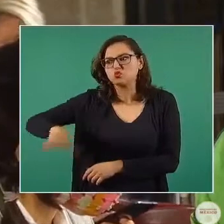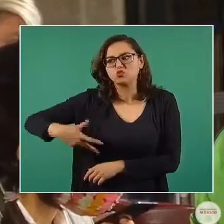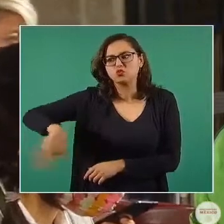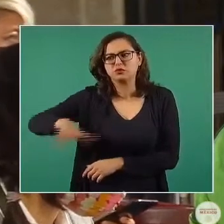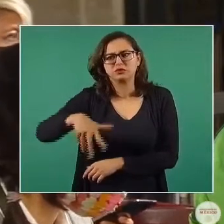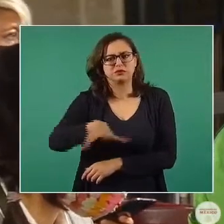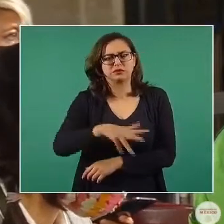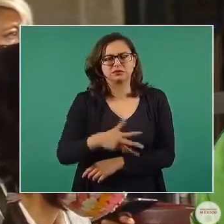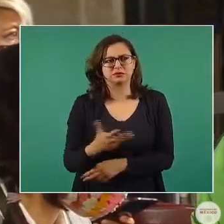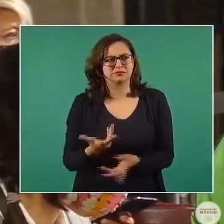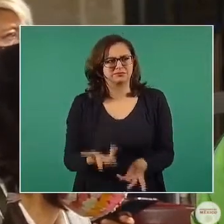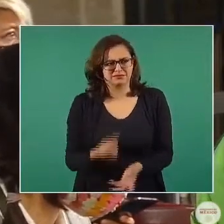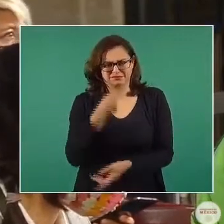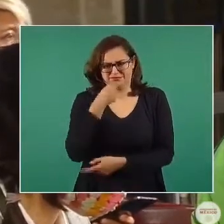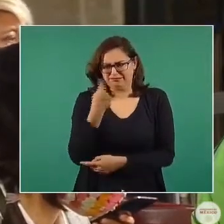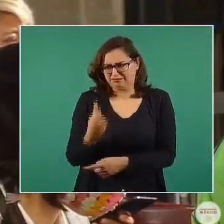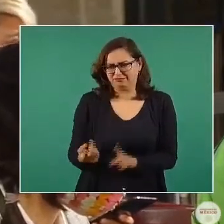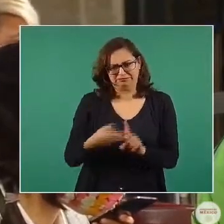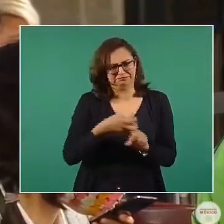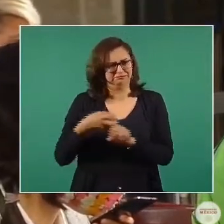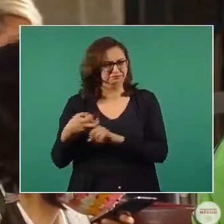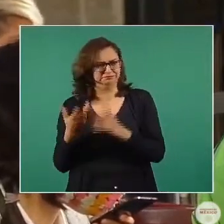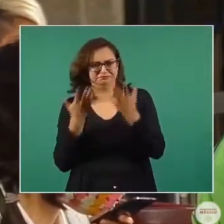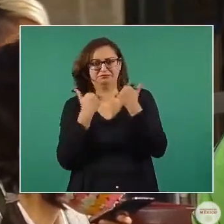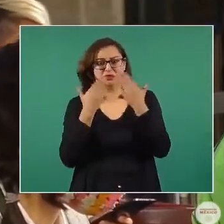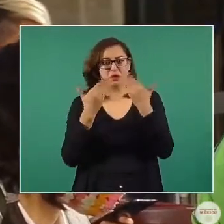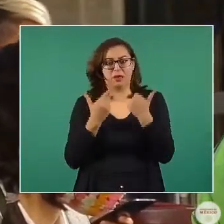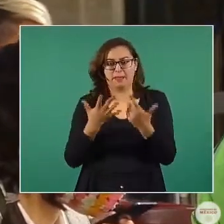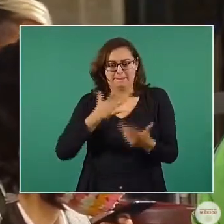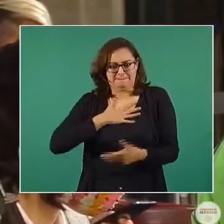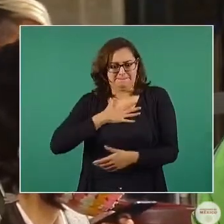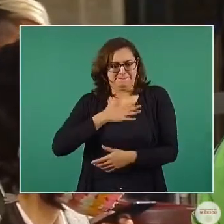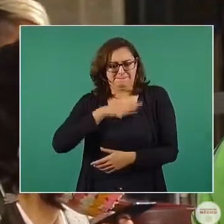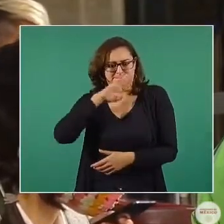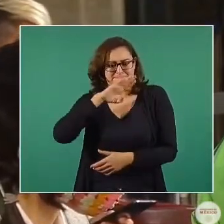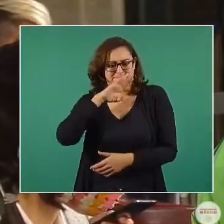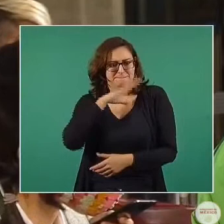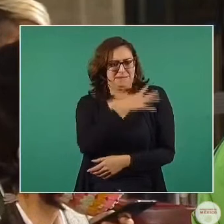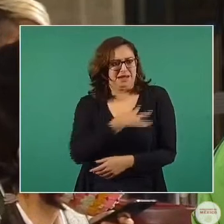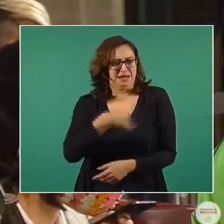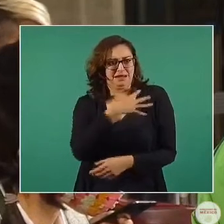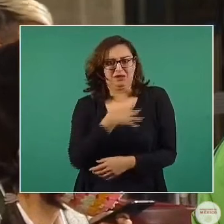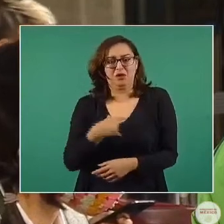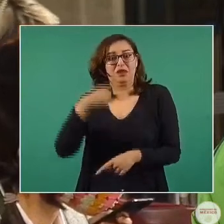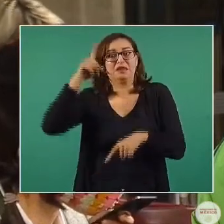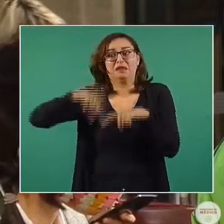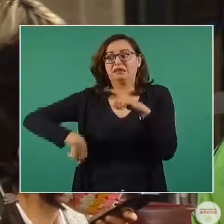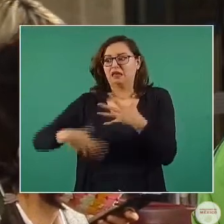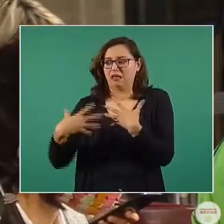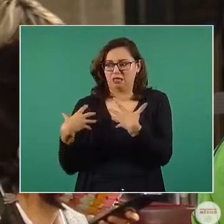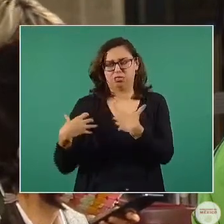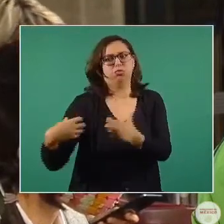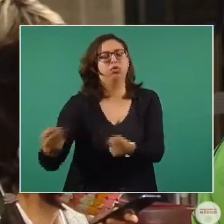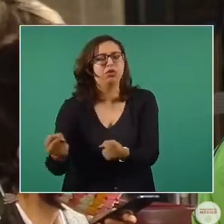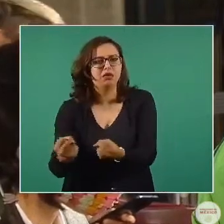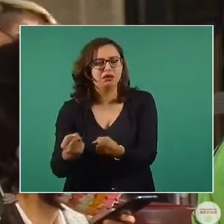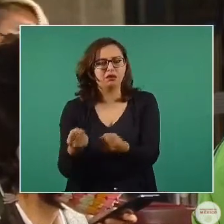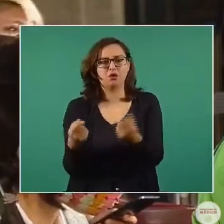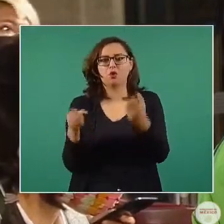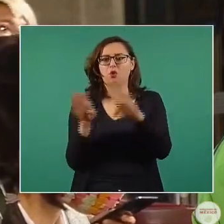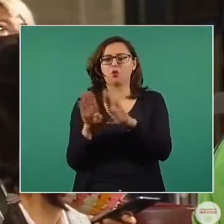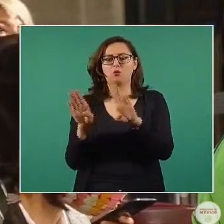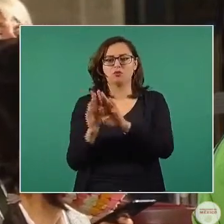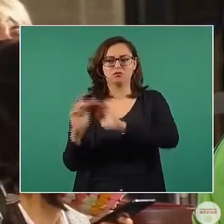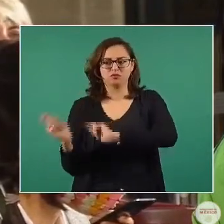si se tratara de niños secuestrados y se arranquen de mis manos como si yo fuera una agresora y no quien detenta su guardia y custodia y